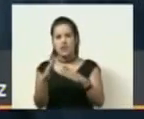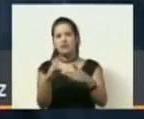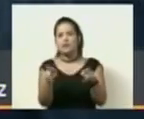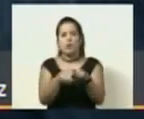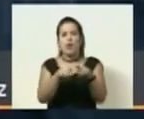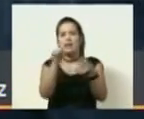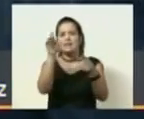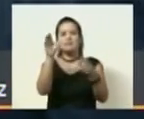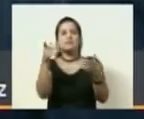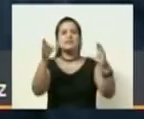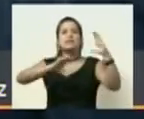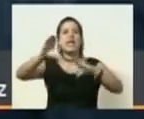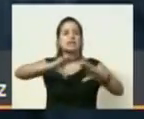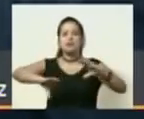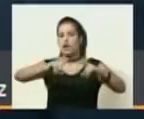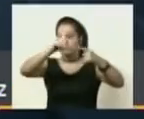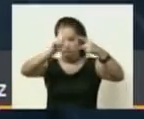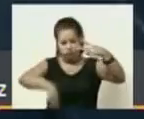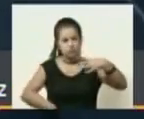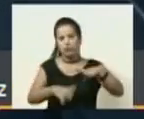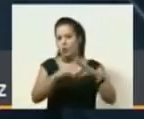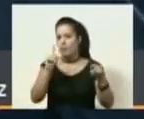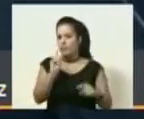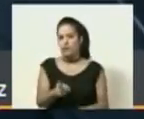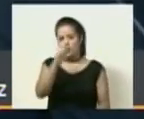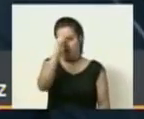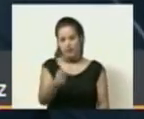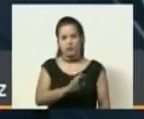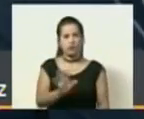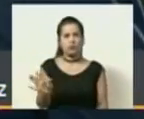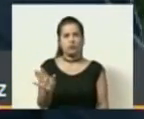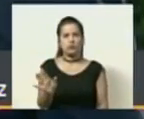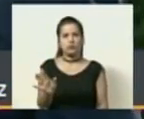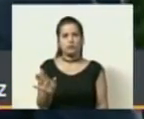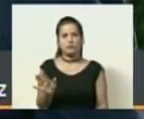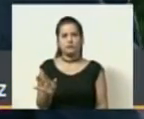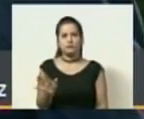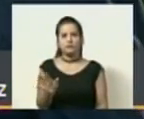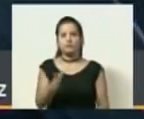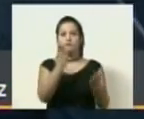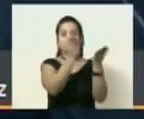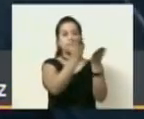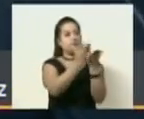física, química, ¿verdad? Es un error academicista